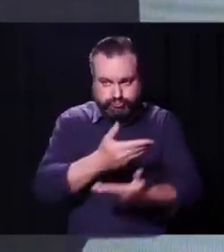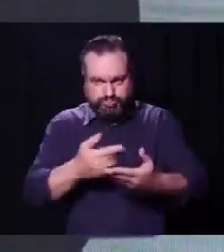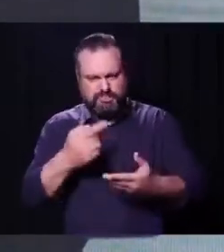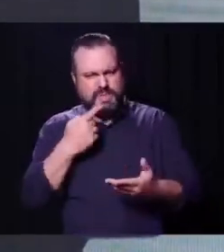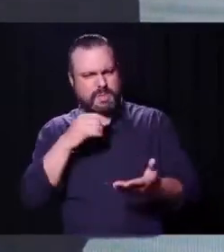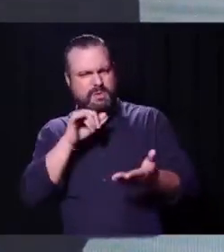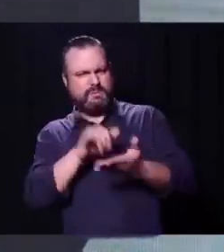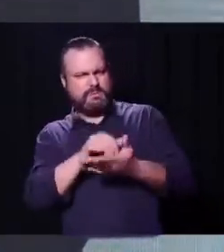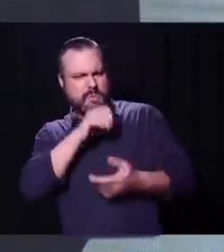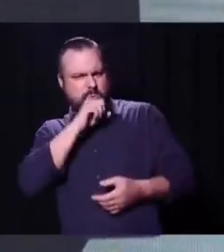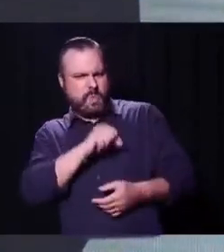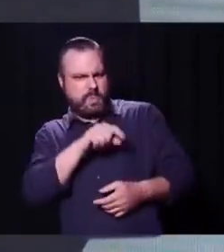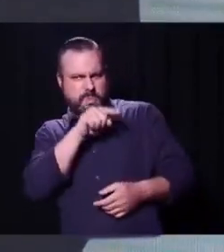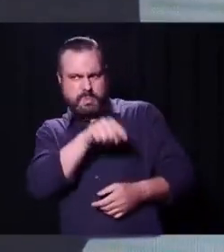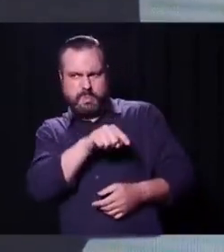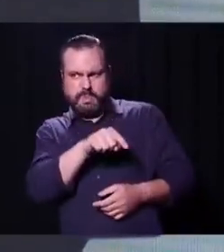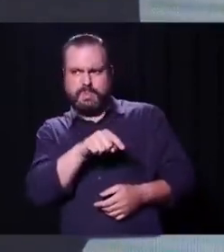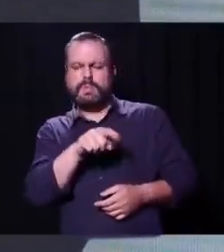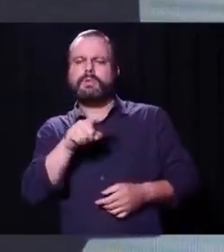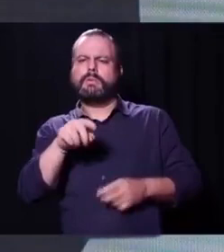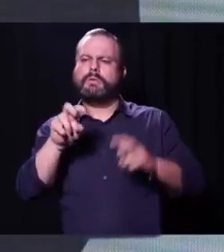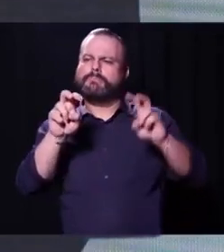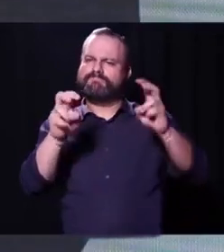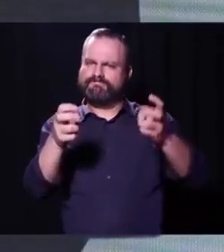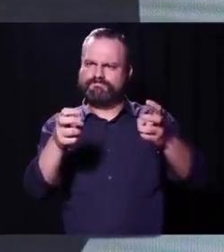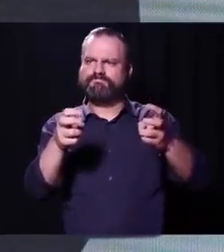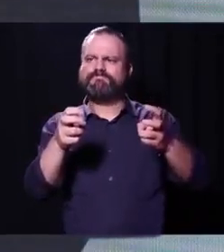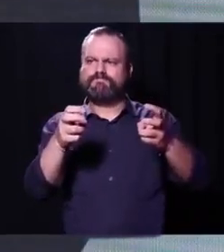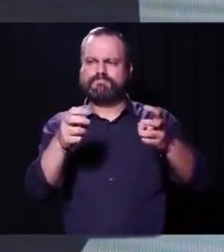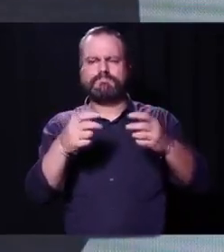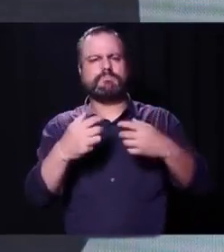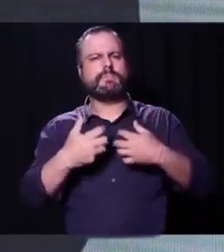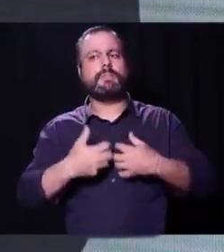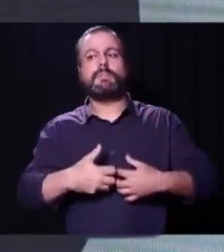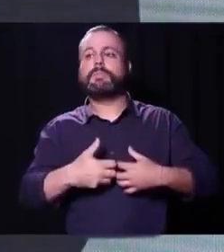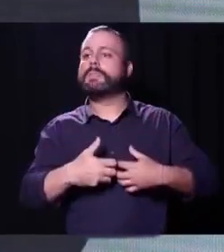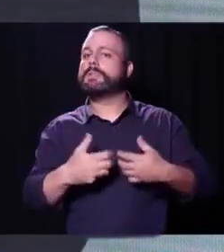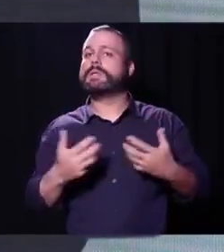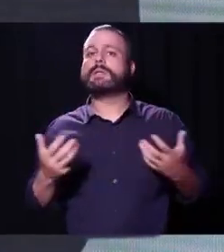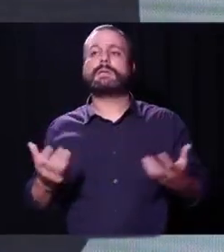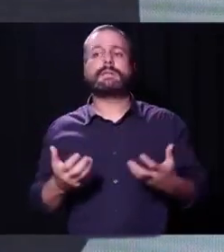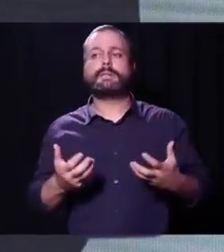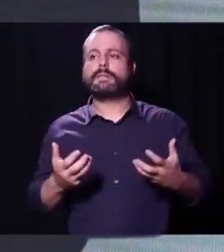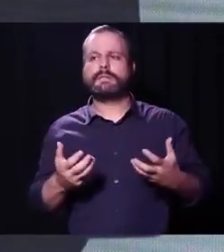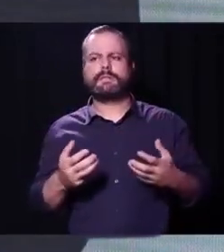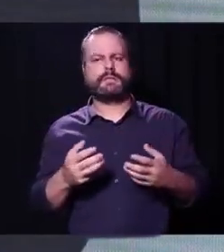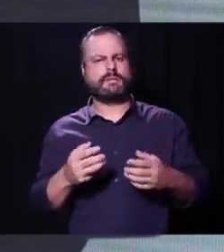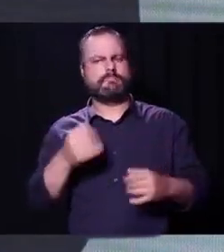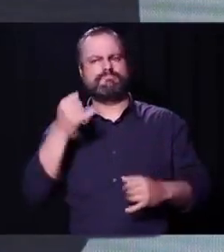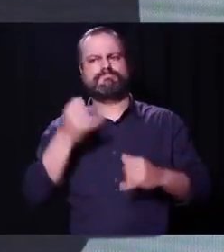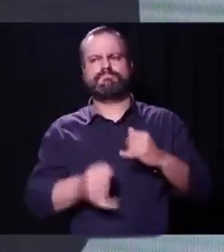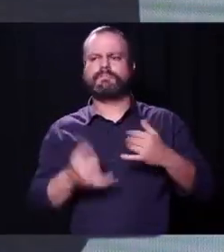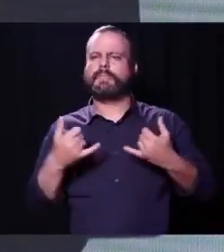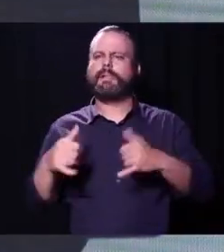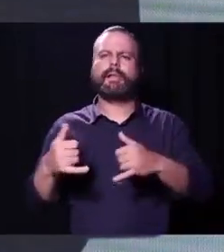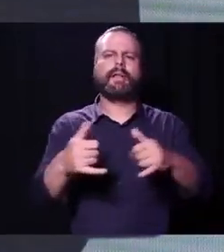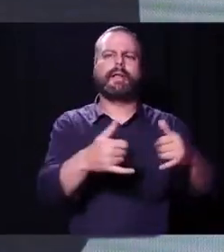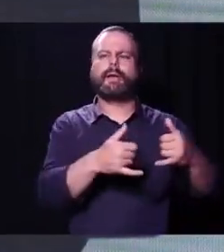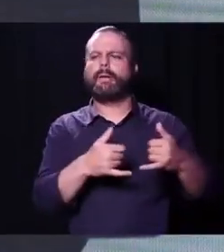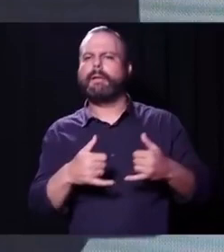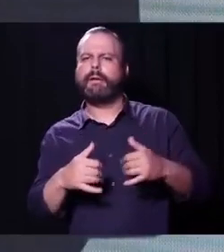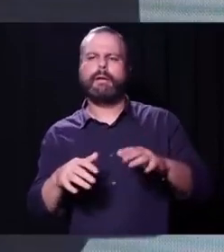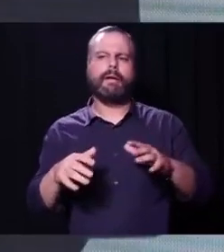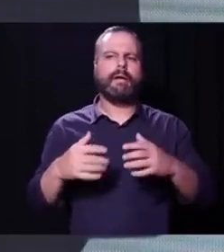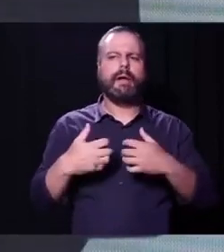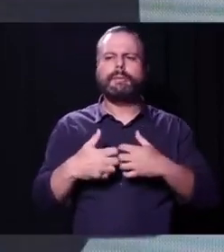el otro tema que tenemos que ver con empresas, se acabó el relajo ese de empresas que estén poniendo